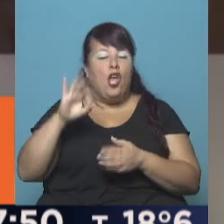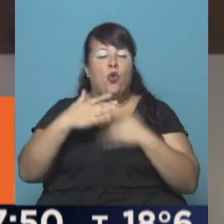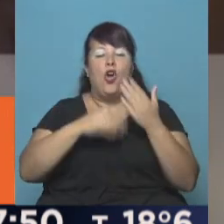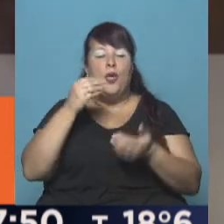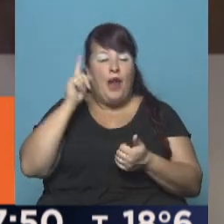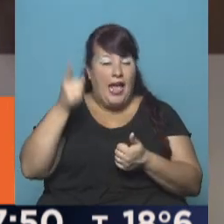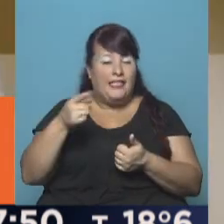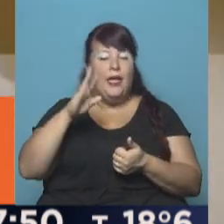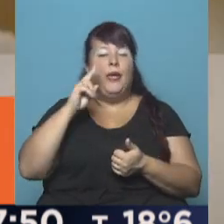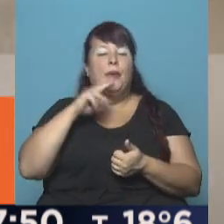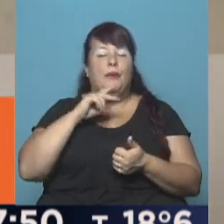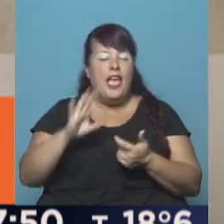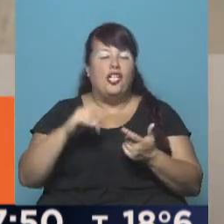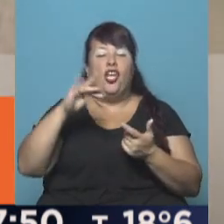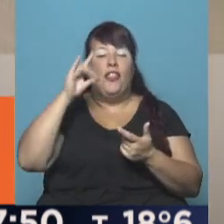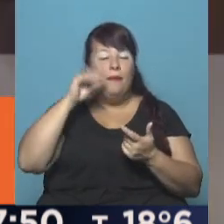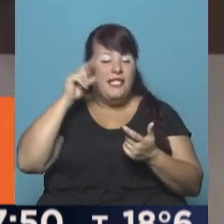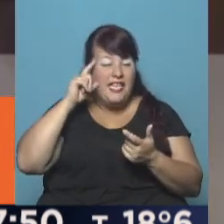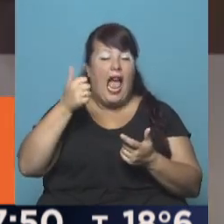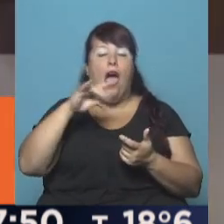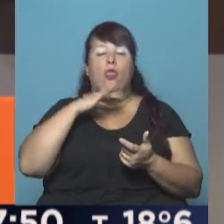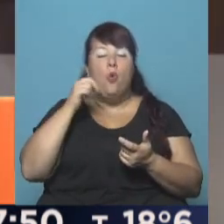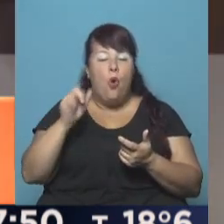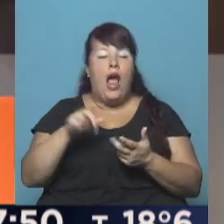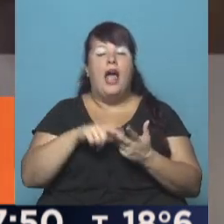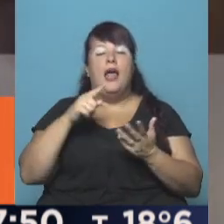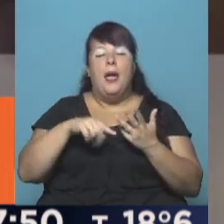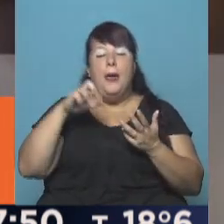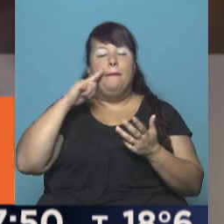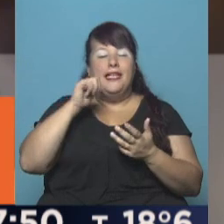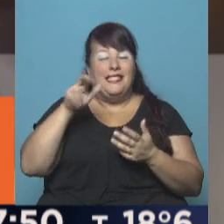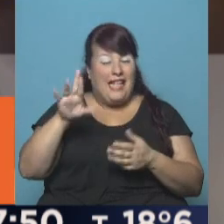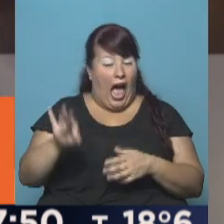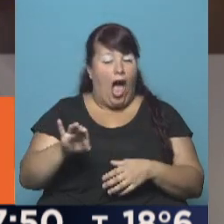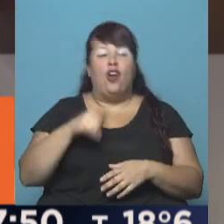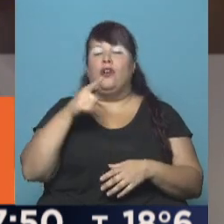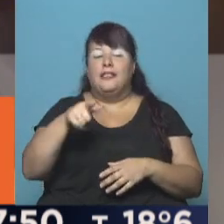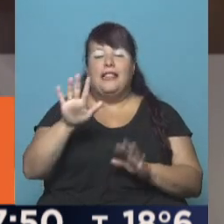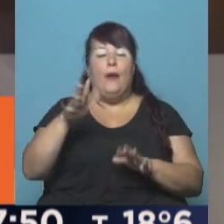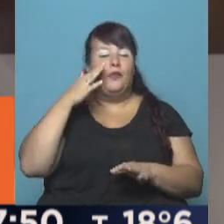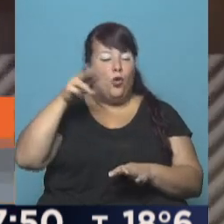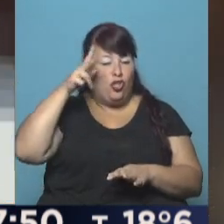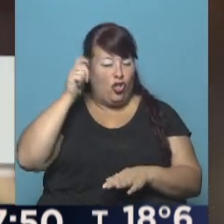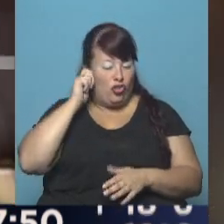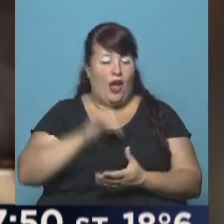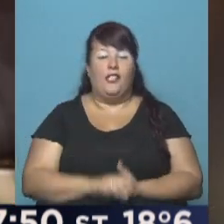brasileño y luciendo viento martín demichelis mariano andújar guido pizarro tenía 58 años